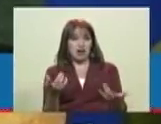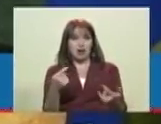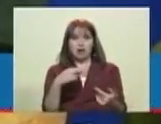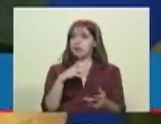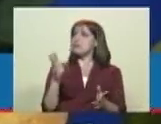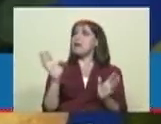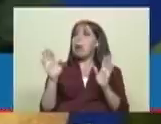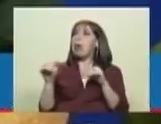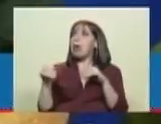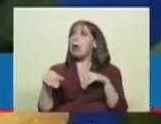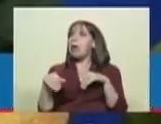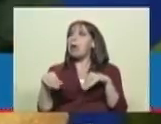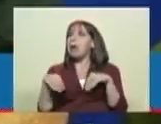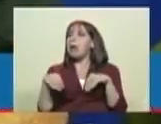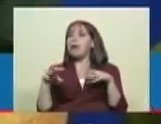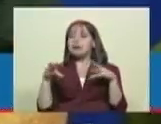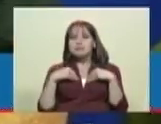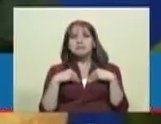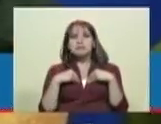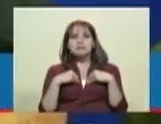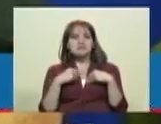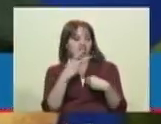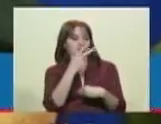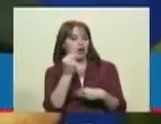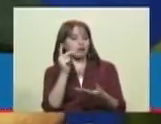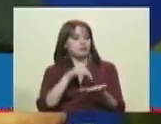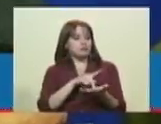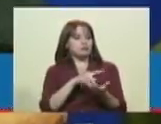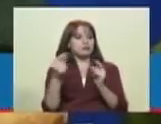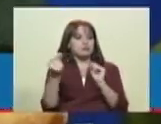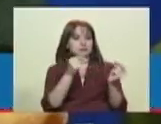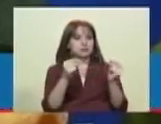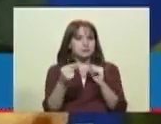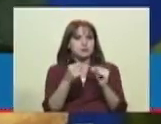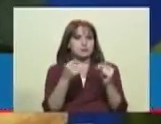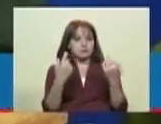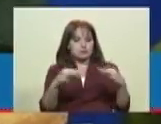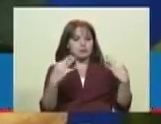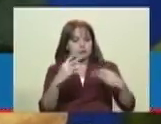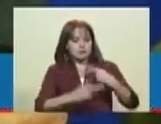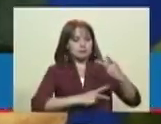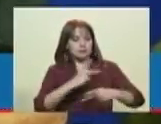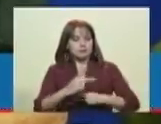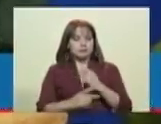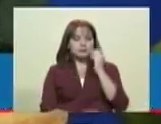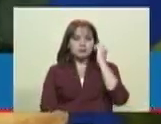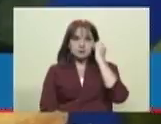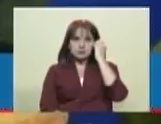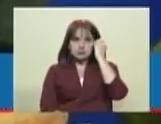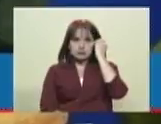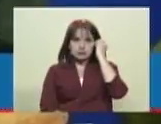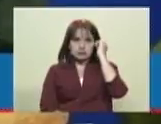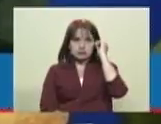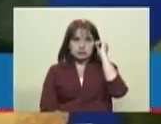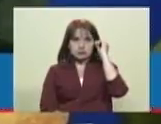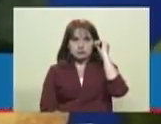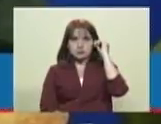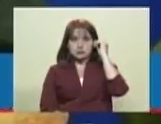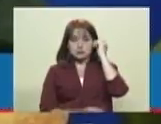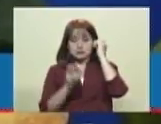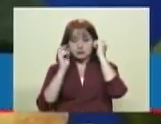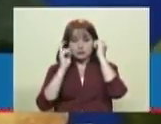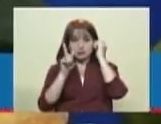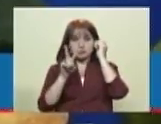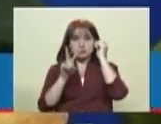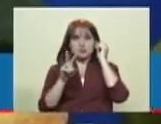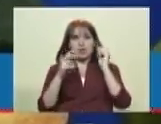otros mueven la cola y se niegan a participar en un proceso de diálogo. Mire,